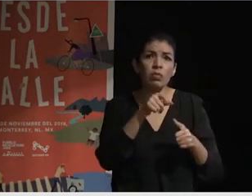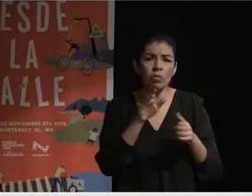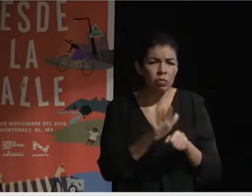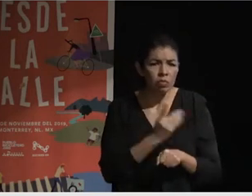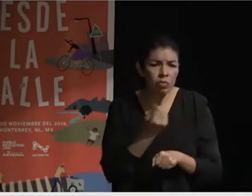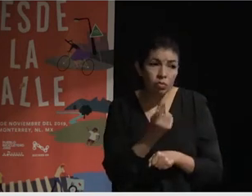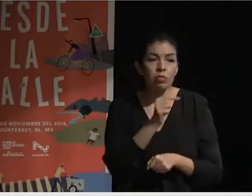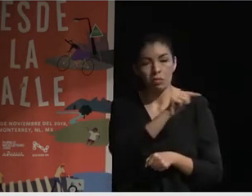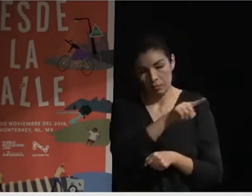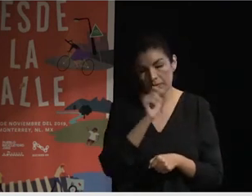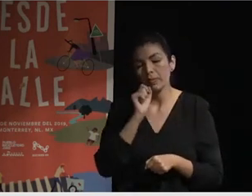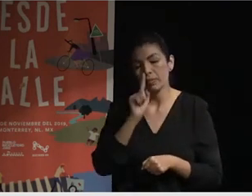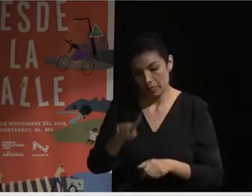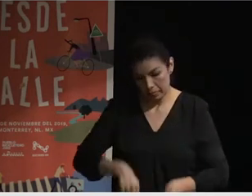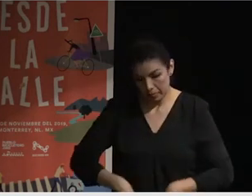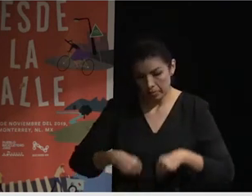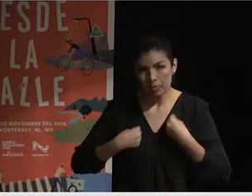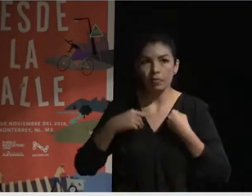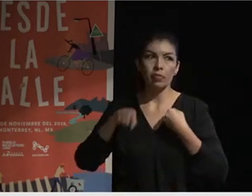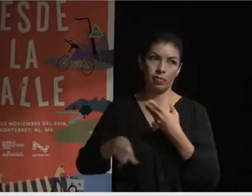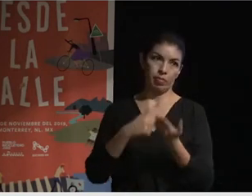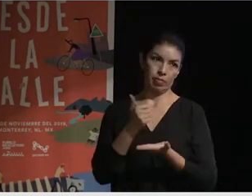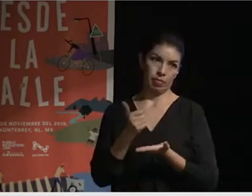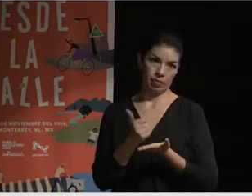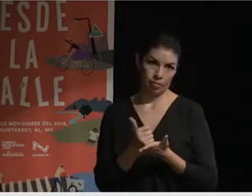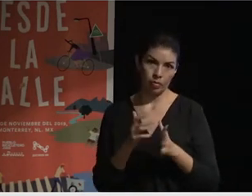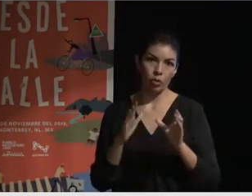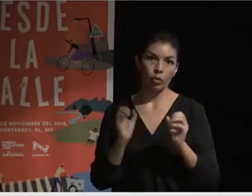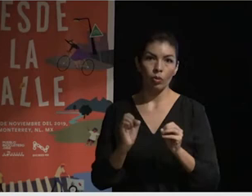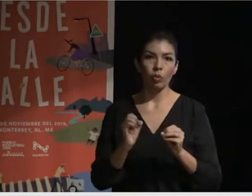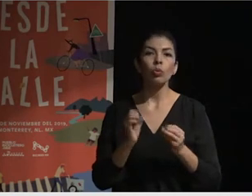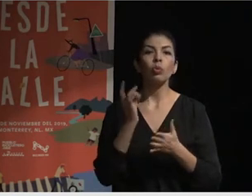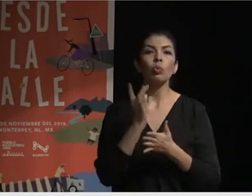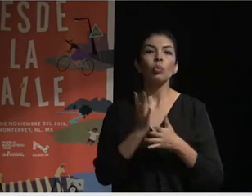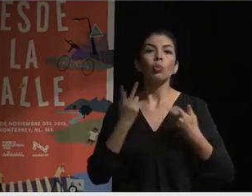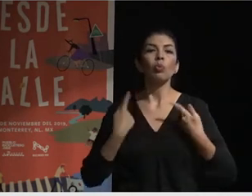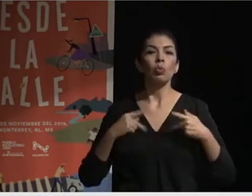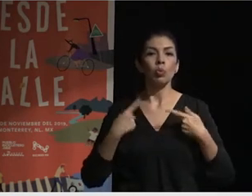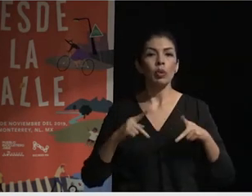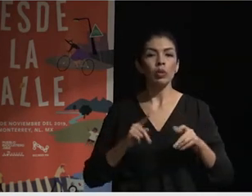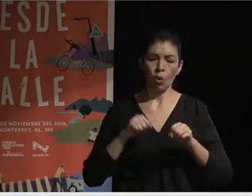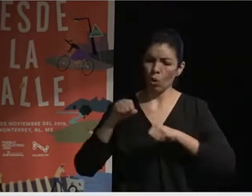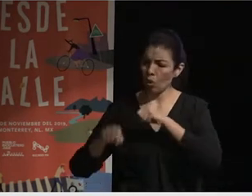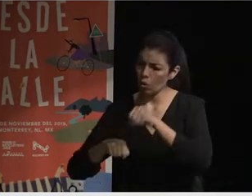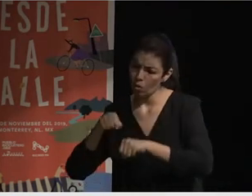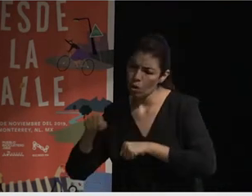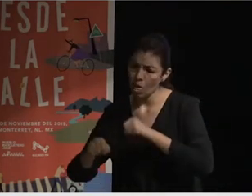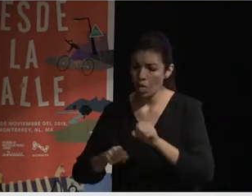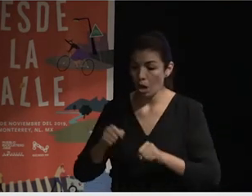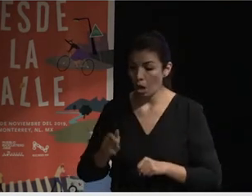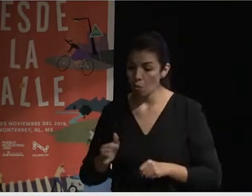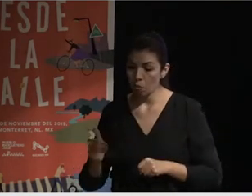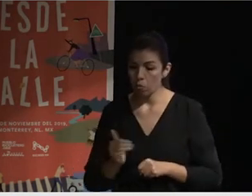no solo los que andamos, las personas que andamos en bici o los que vivimos en esos barrios. También ya se empezó a